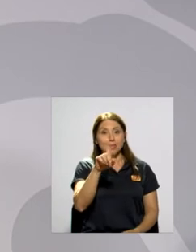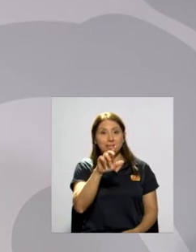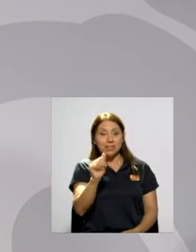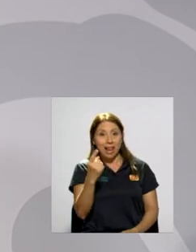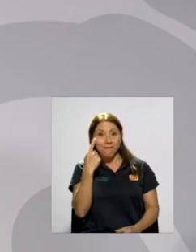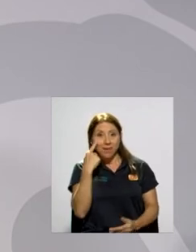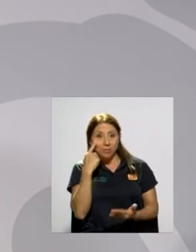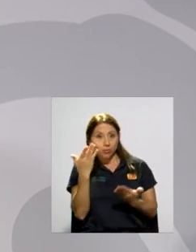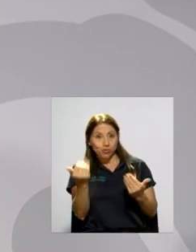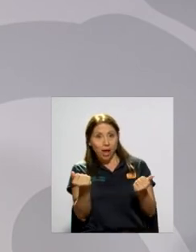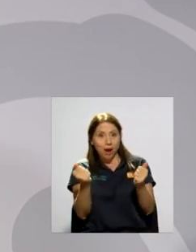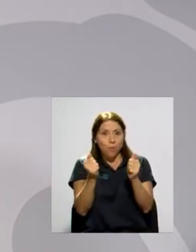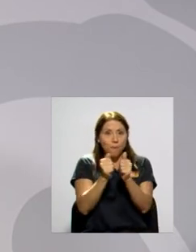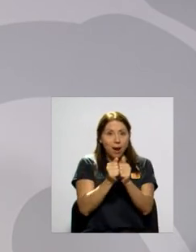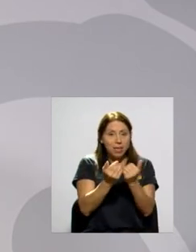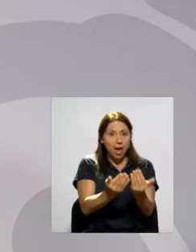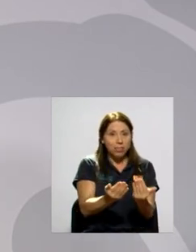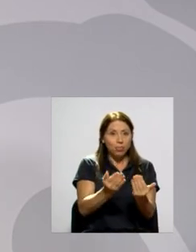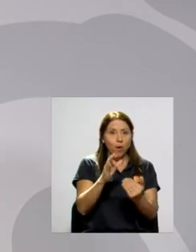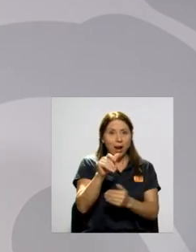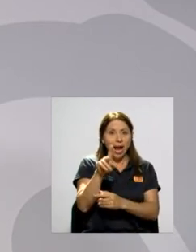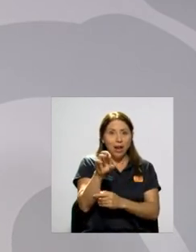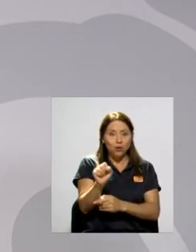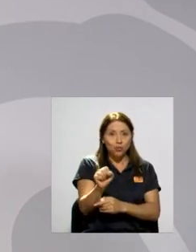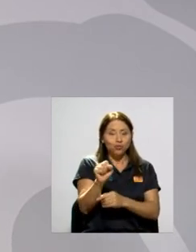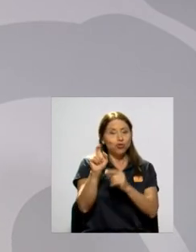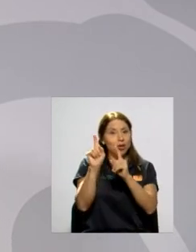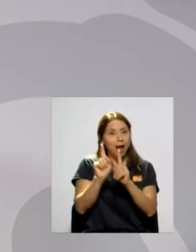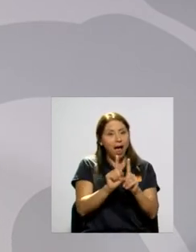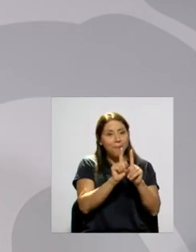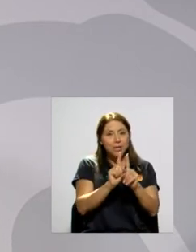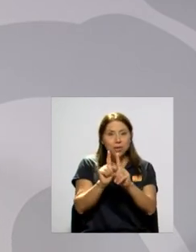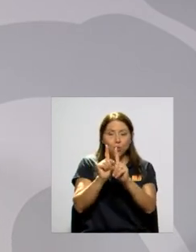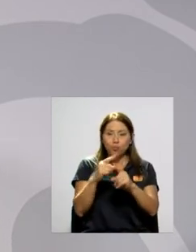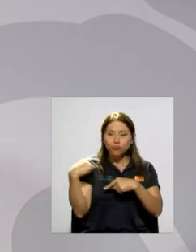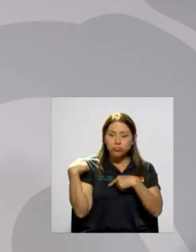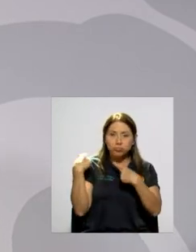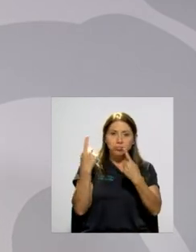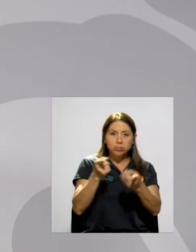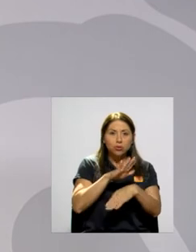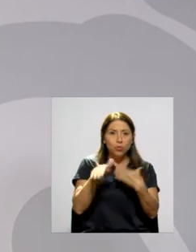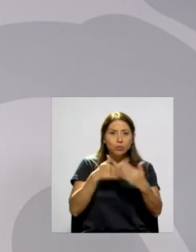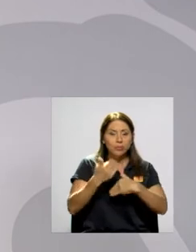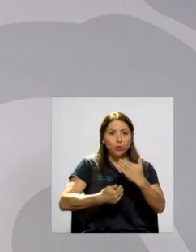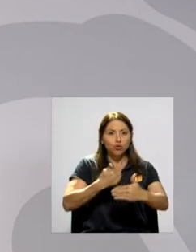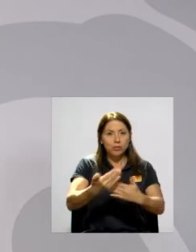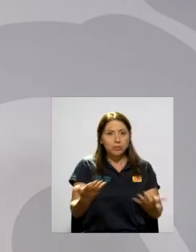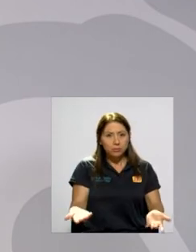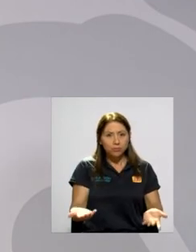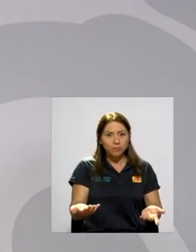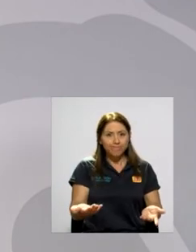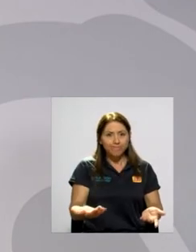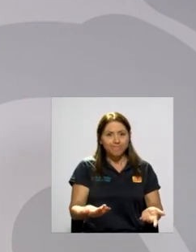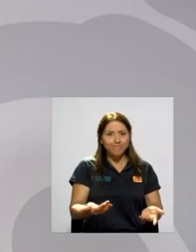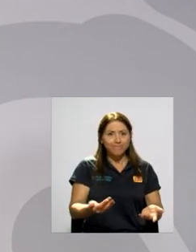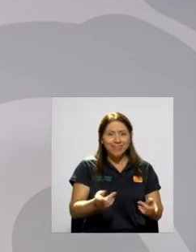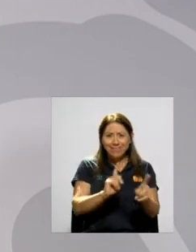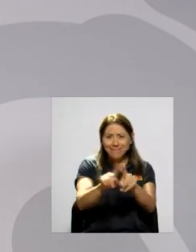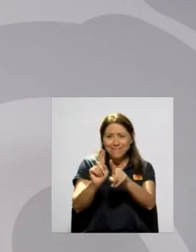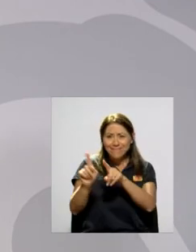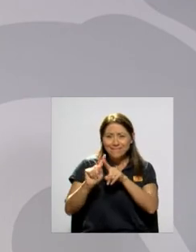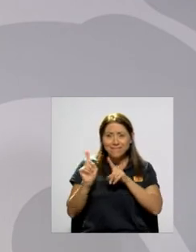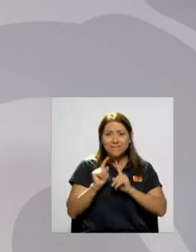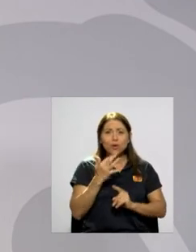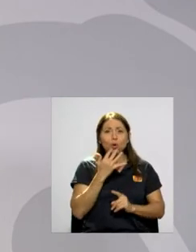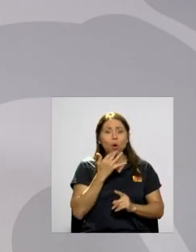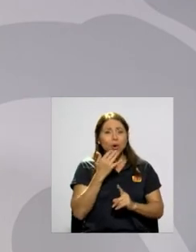par a Carlos, y que caminó en todo este proceso. Esa cantidad de colores que podemos ver hoy,